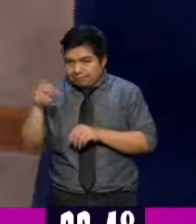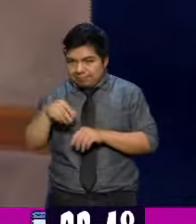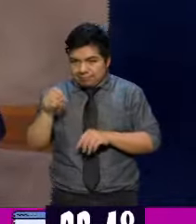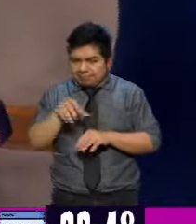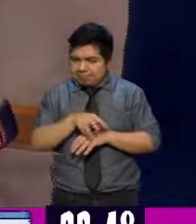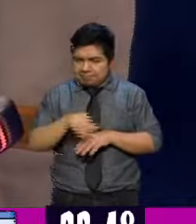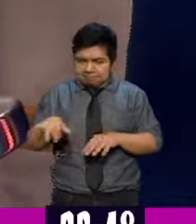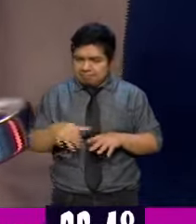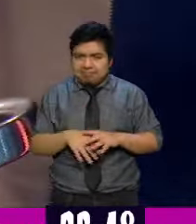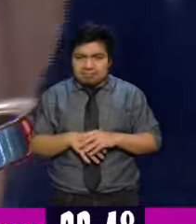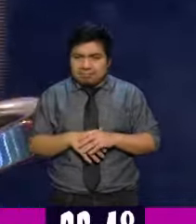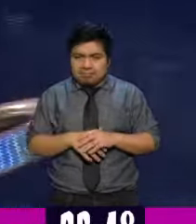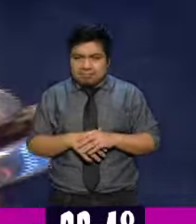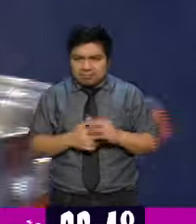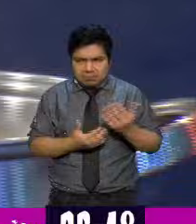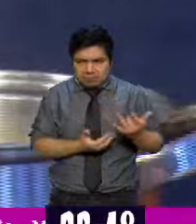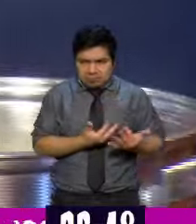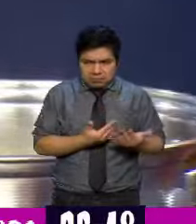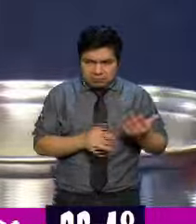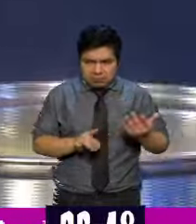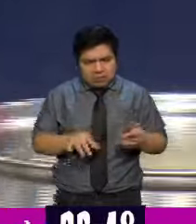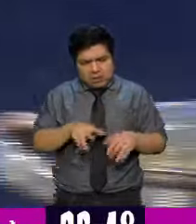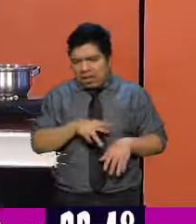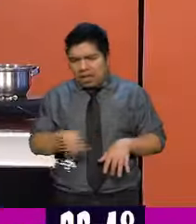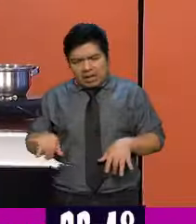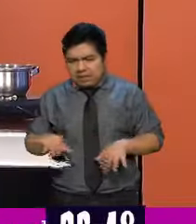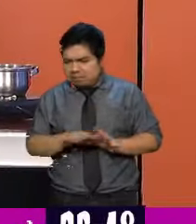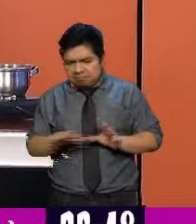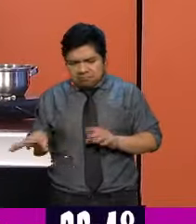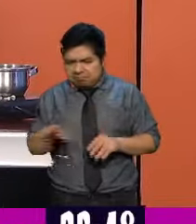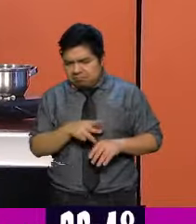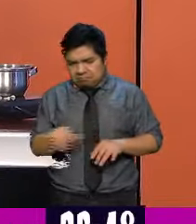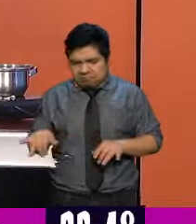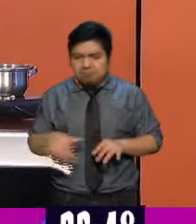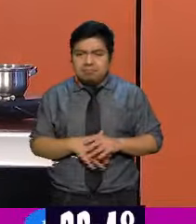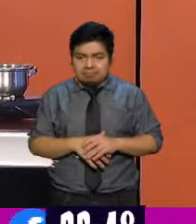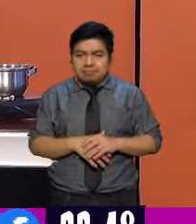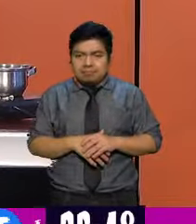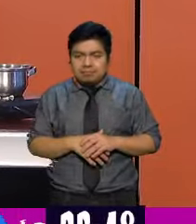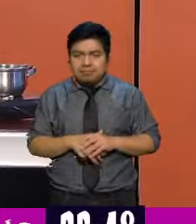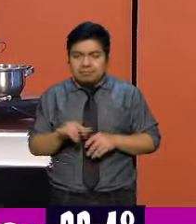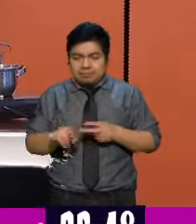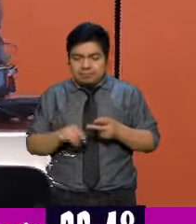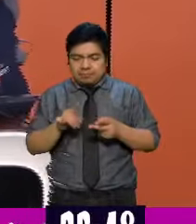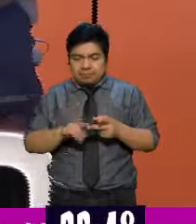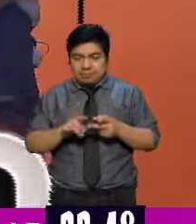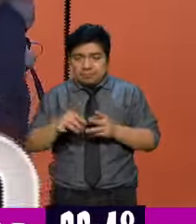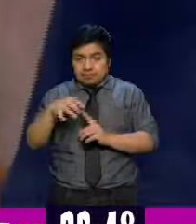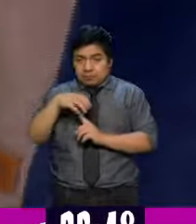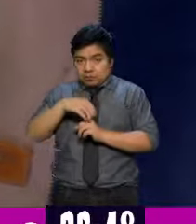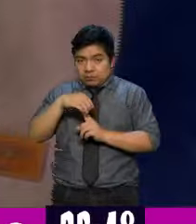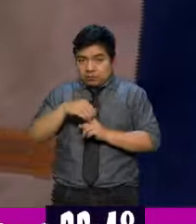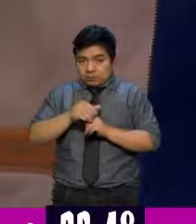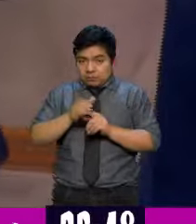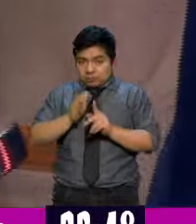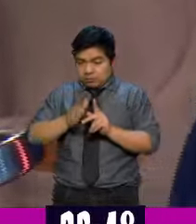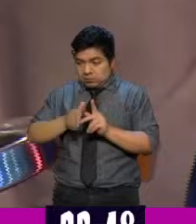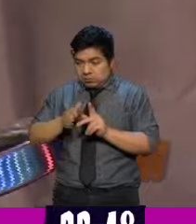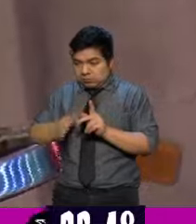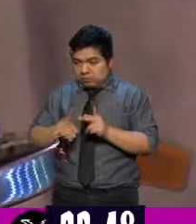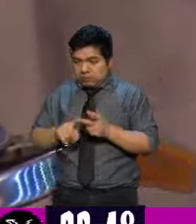Así, pero no prehervida ni nada. No, todo va en crudo. Luego, hongos picados también, puede ser